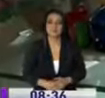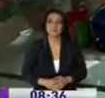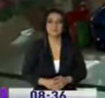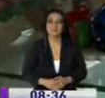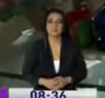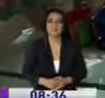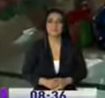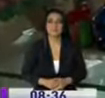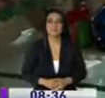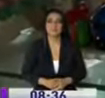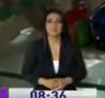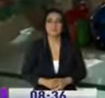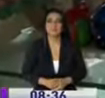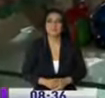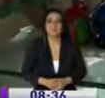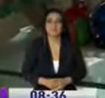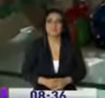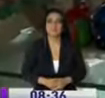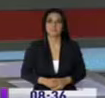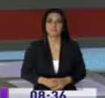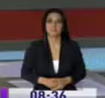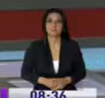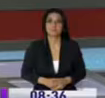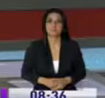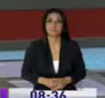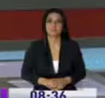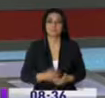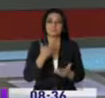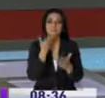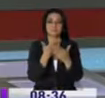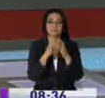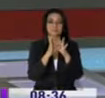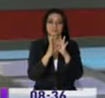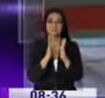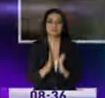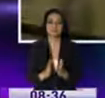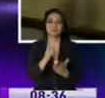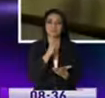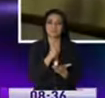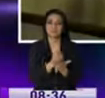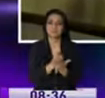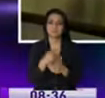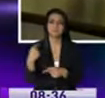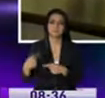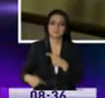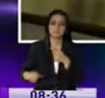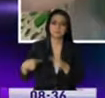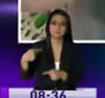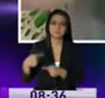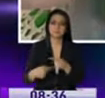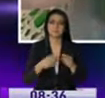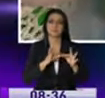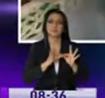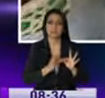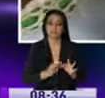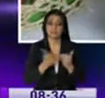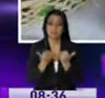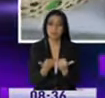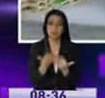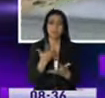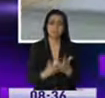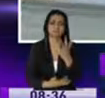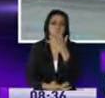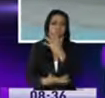informó Priscila Cadena. Gracias, Priscila. La verdad es que es muy tradicional de Calderón, no de ahora, de